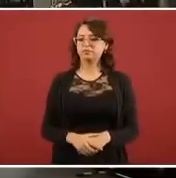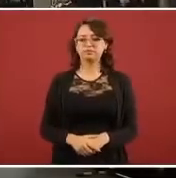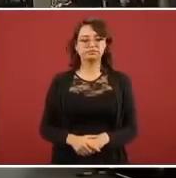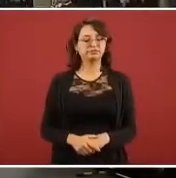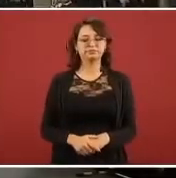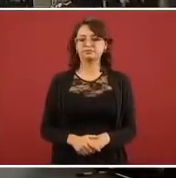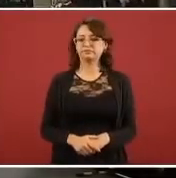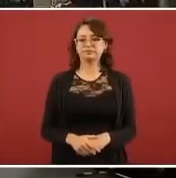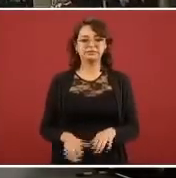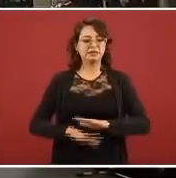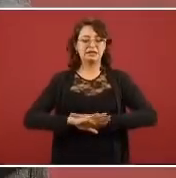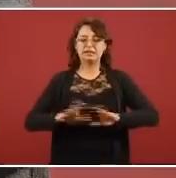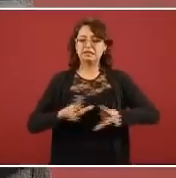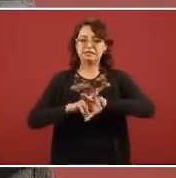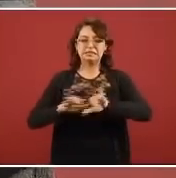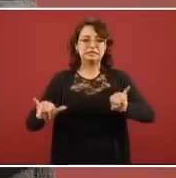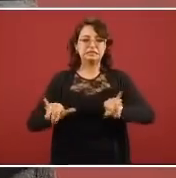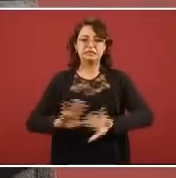aplicar a nadie.